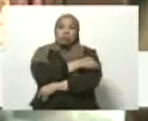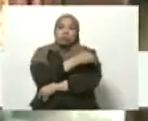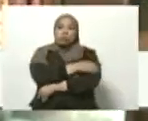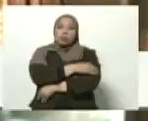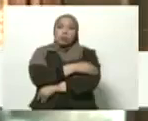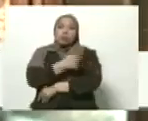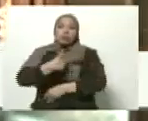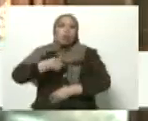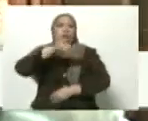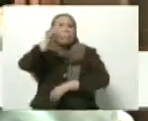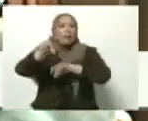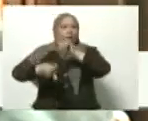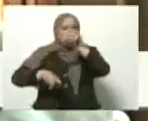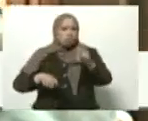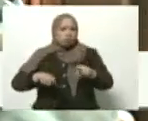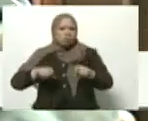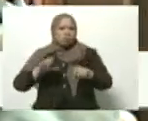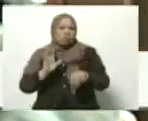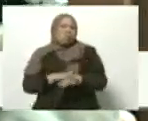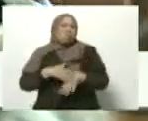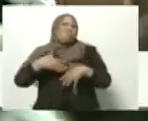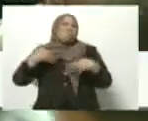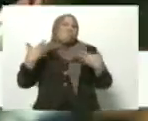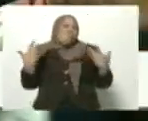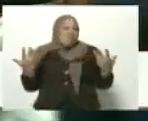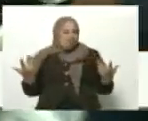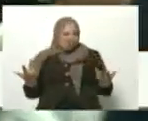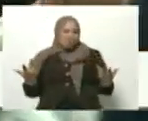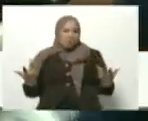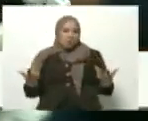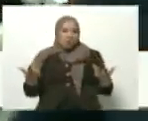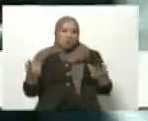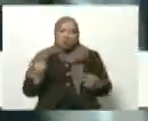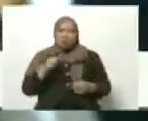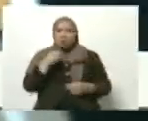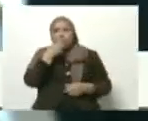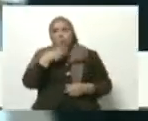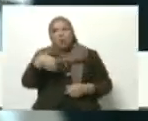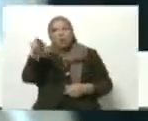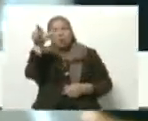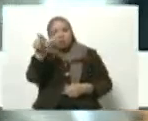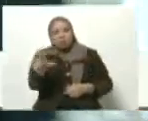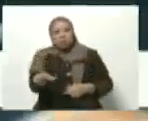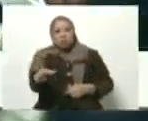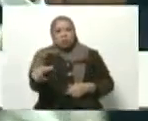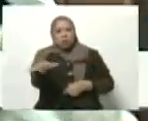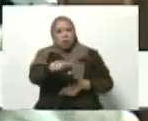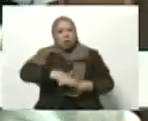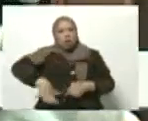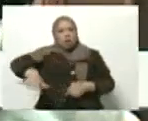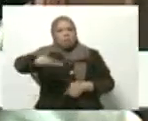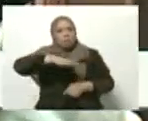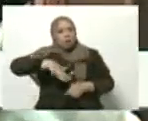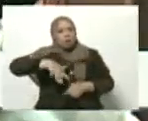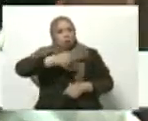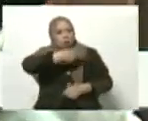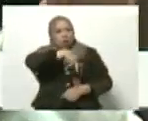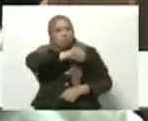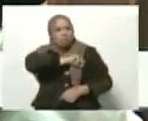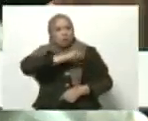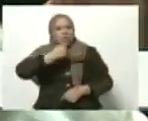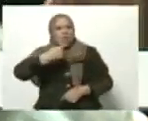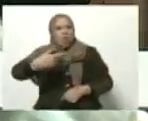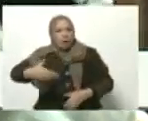pregunté, ¿qué pasaría si alguien se levantara un buen día en la Plaza Adán y se proclamara